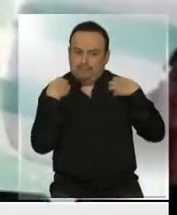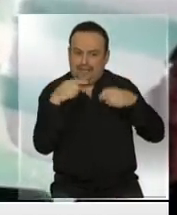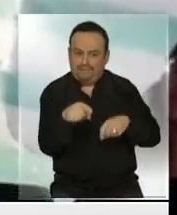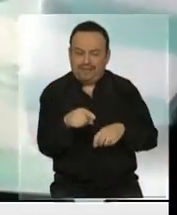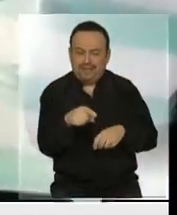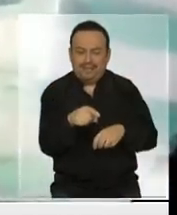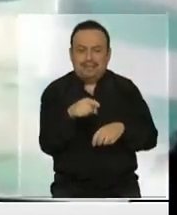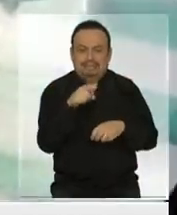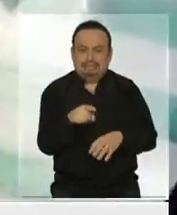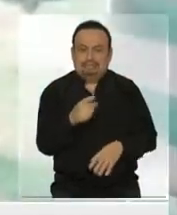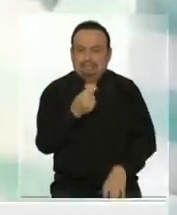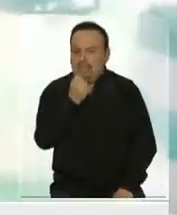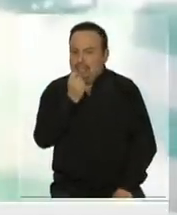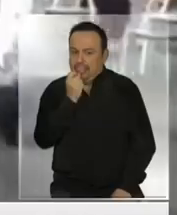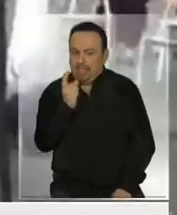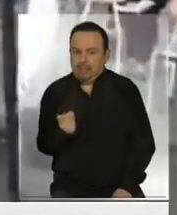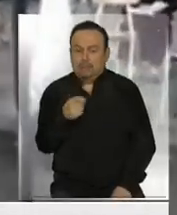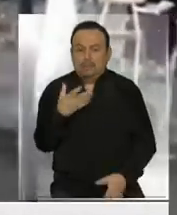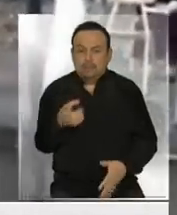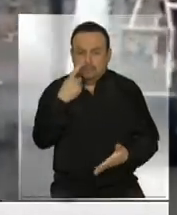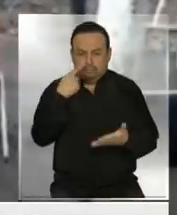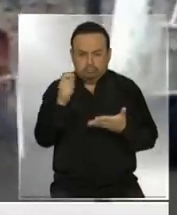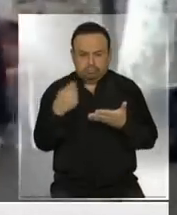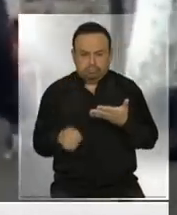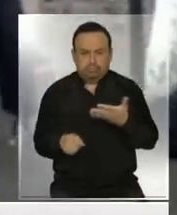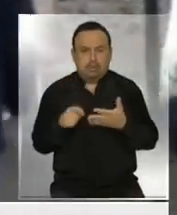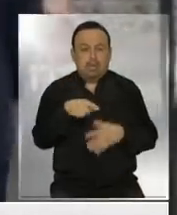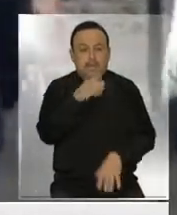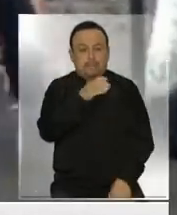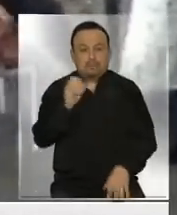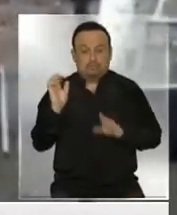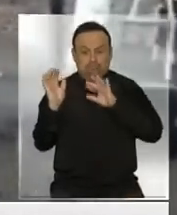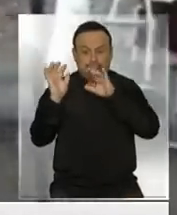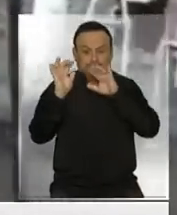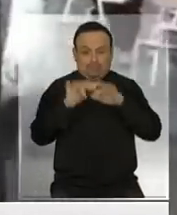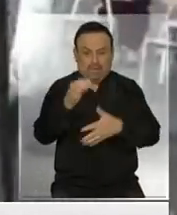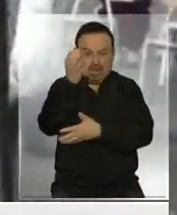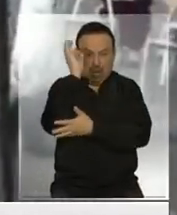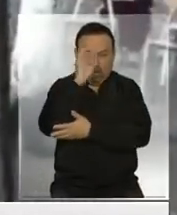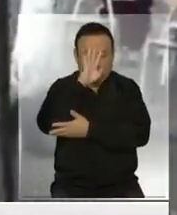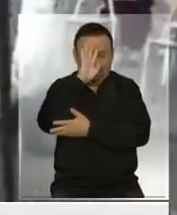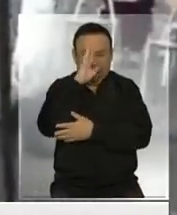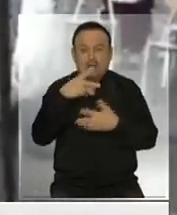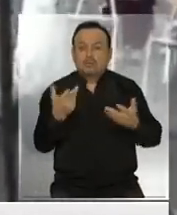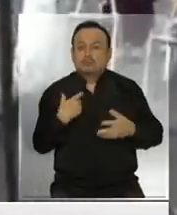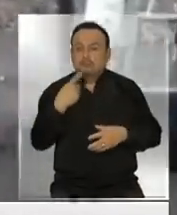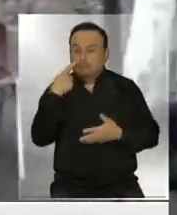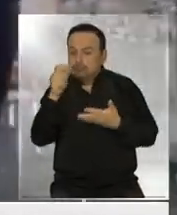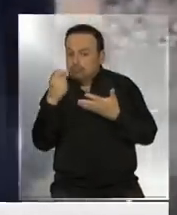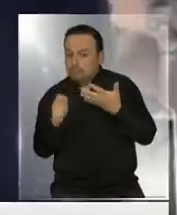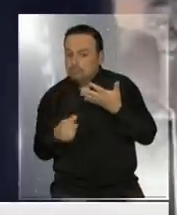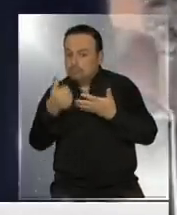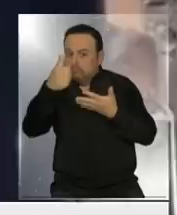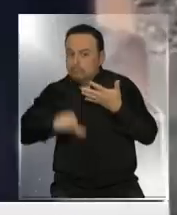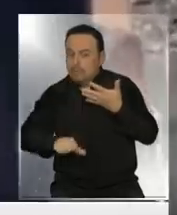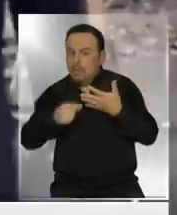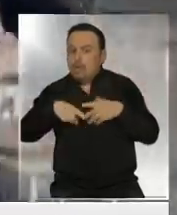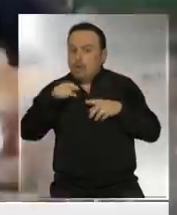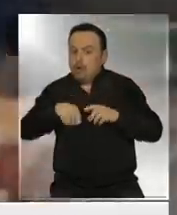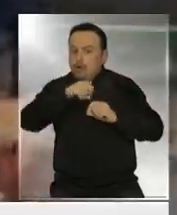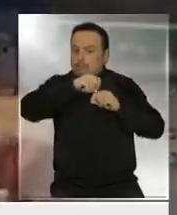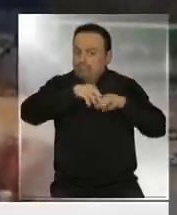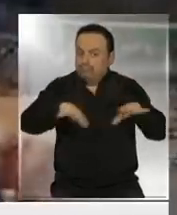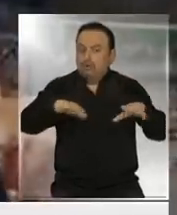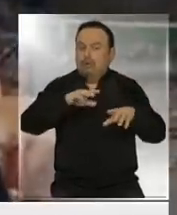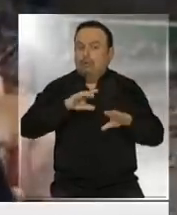estar muy pendientes también al catastro que se va a hacer de las personas que acudieron a este culto para ver si en definitiva se generó un nuevo brote a